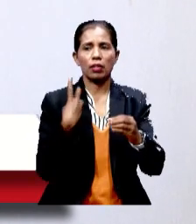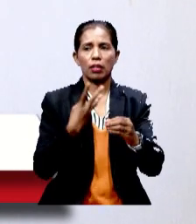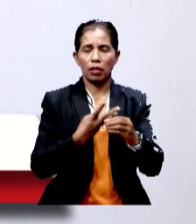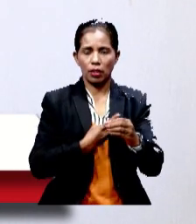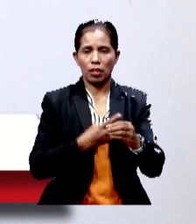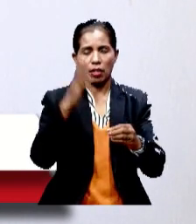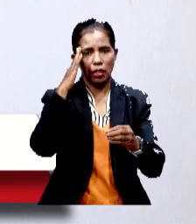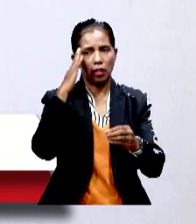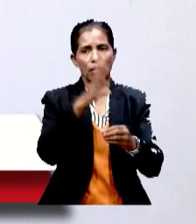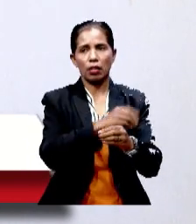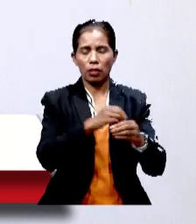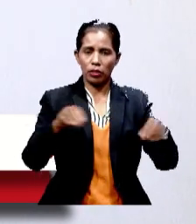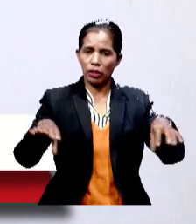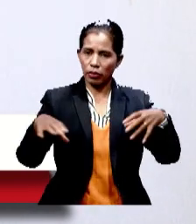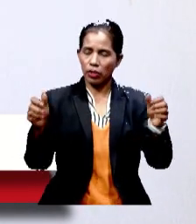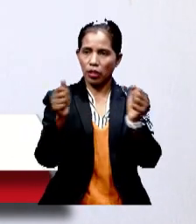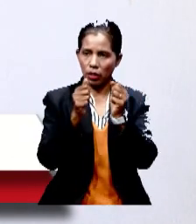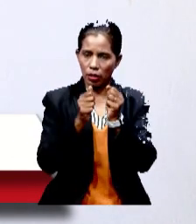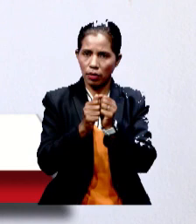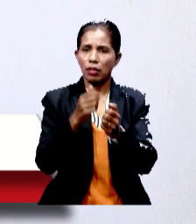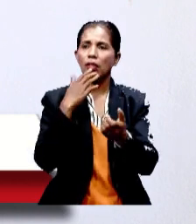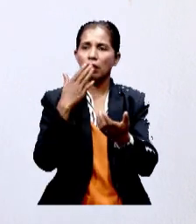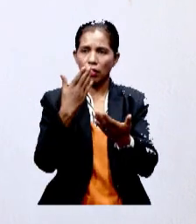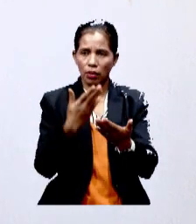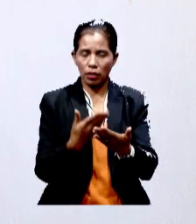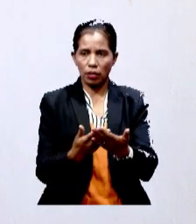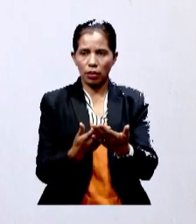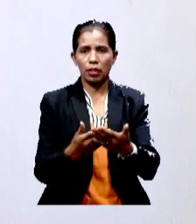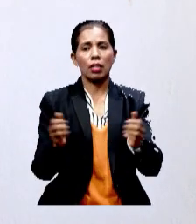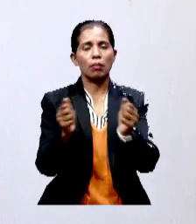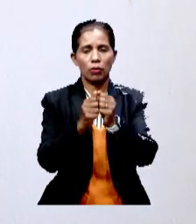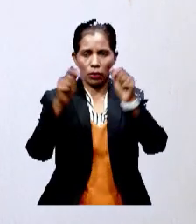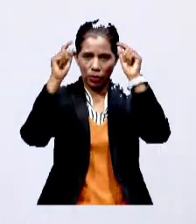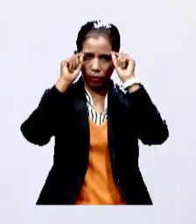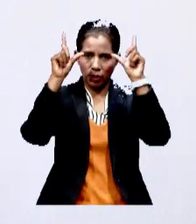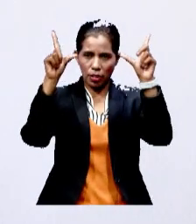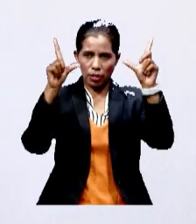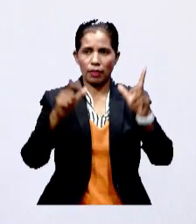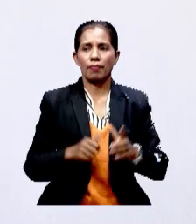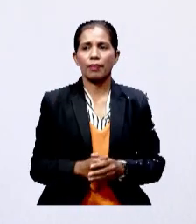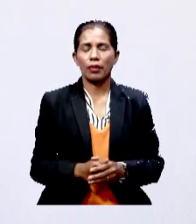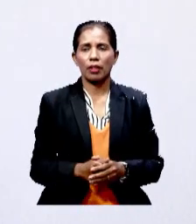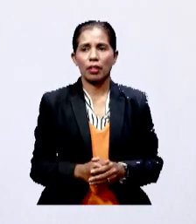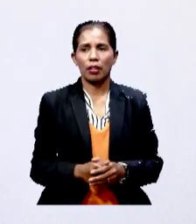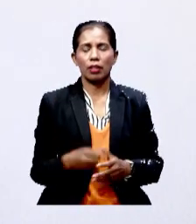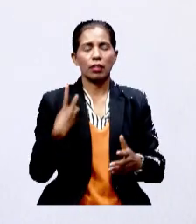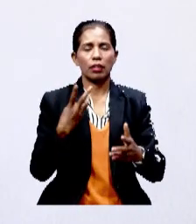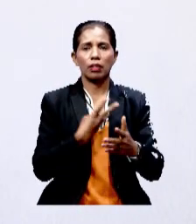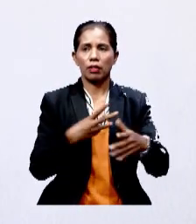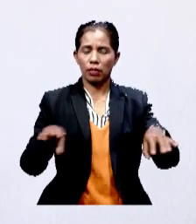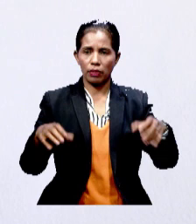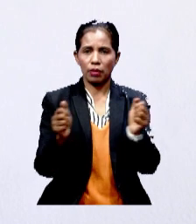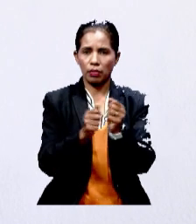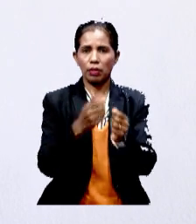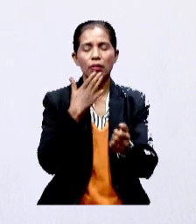que brinda colaboração solidária ao povo de Timor-Leste. Entonces, decirle que Cuba